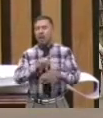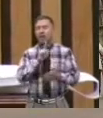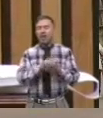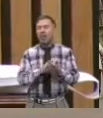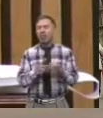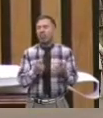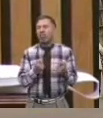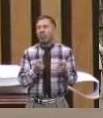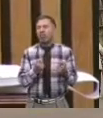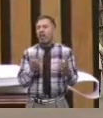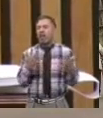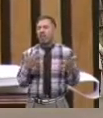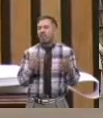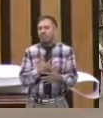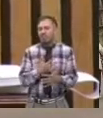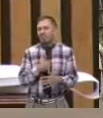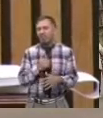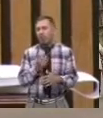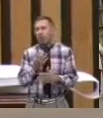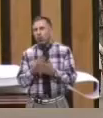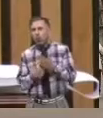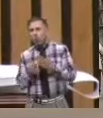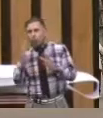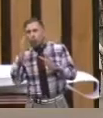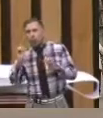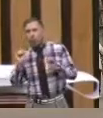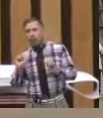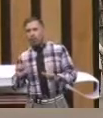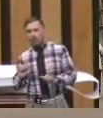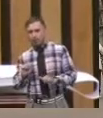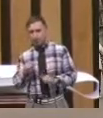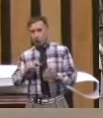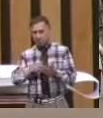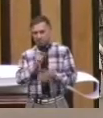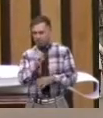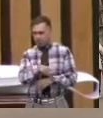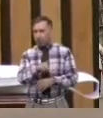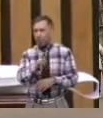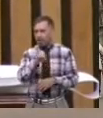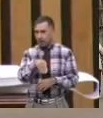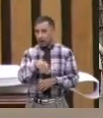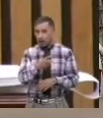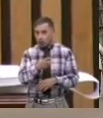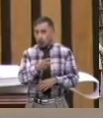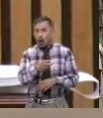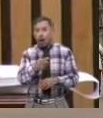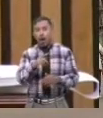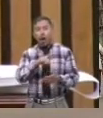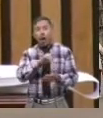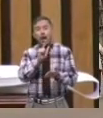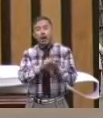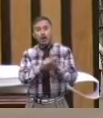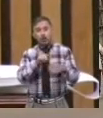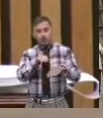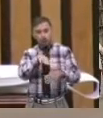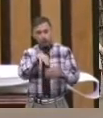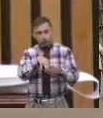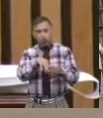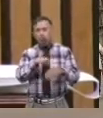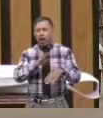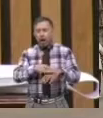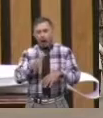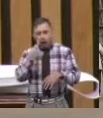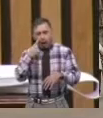por este partido político, que por cierto es el partido que más ha violado la ley en la materia.